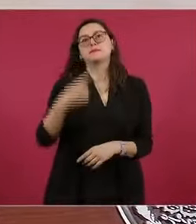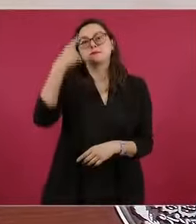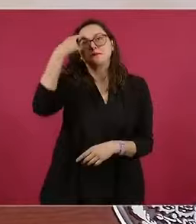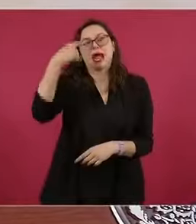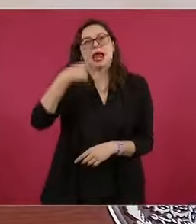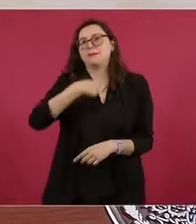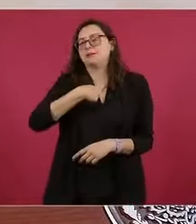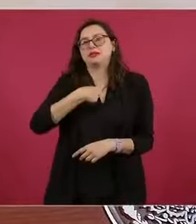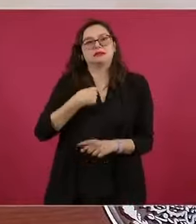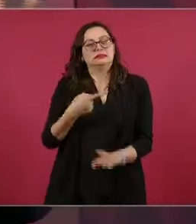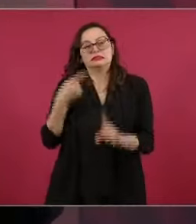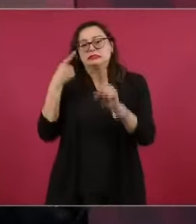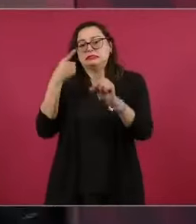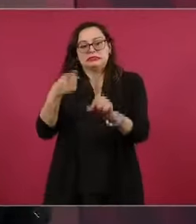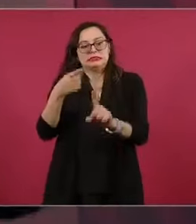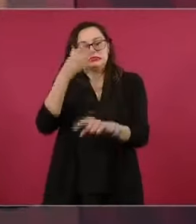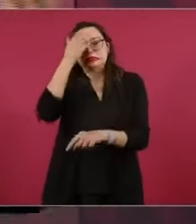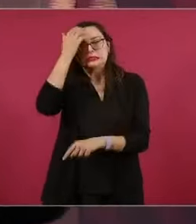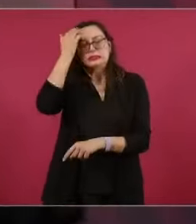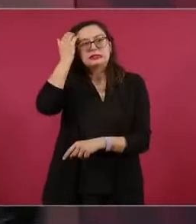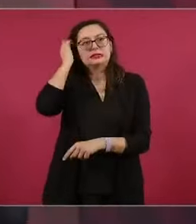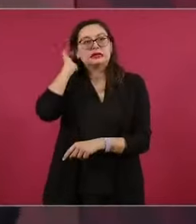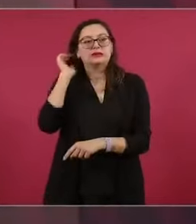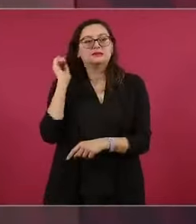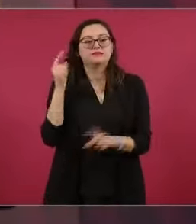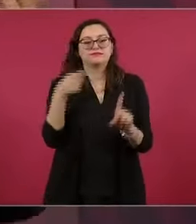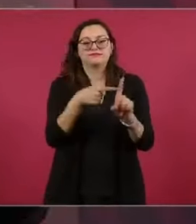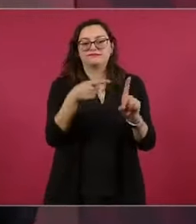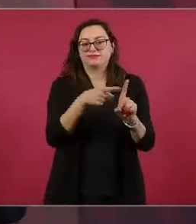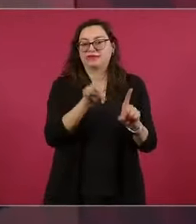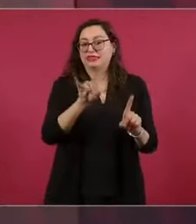un parlachín,